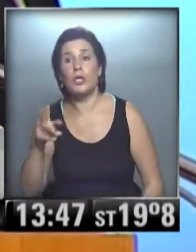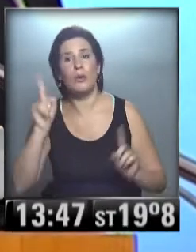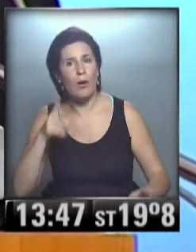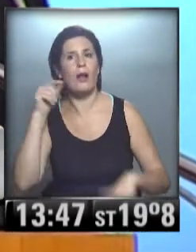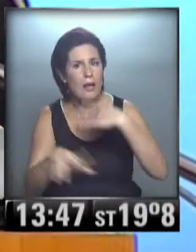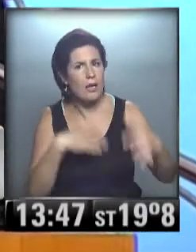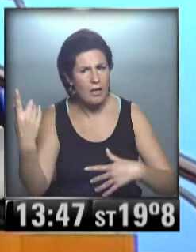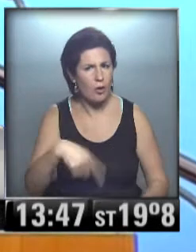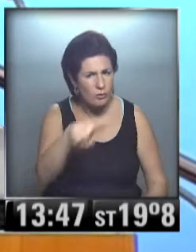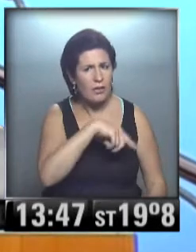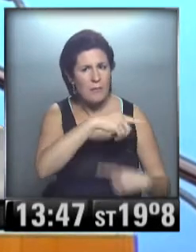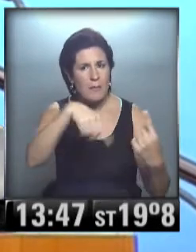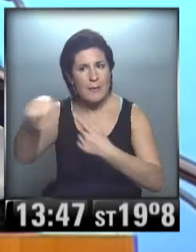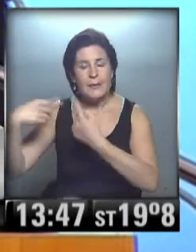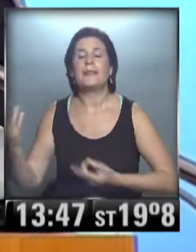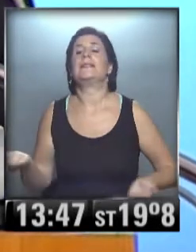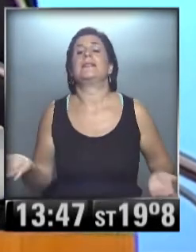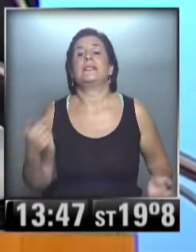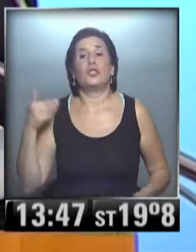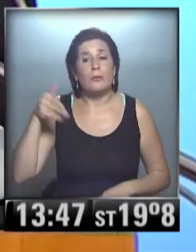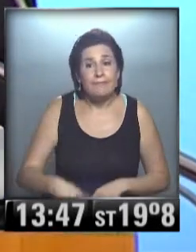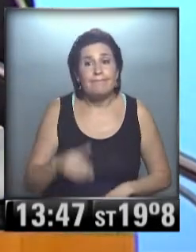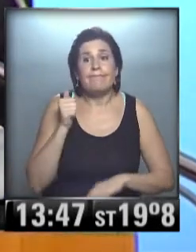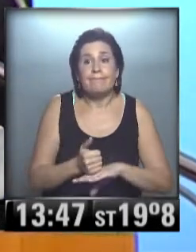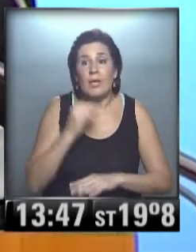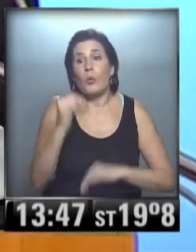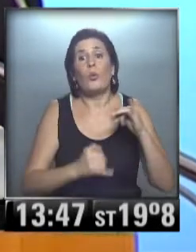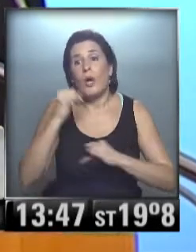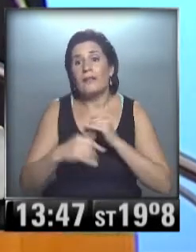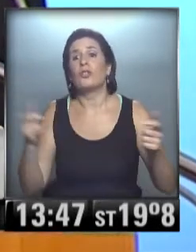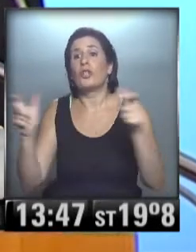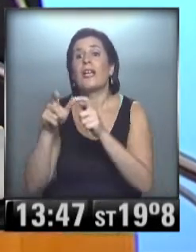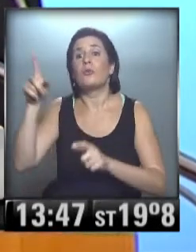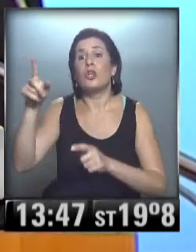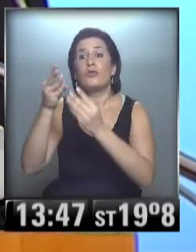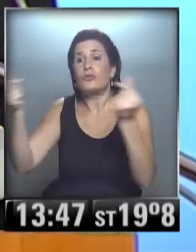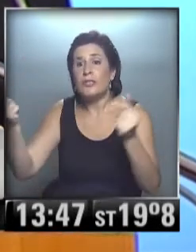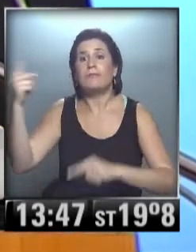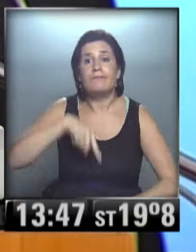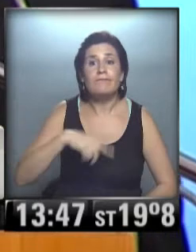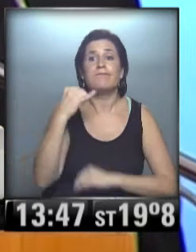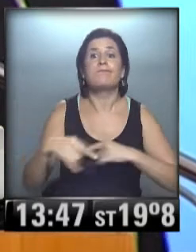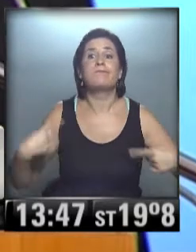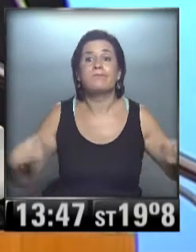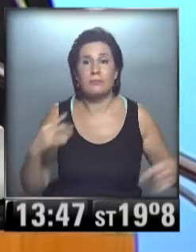escándalo. Así que la verdad es que simplemente vengo hoy a comentar cuáles fueron los resultados de esas reuniones y